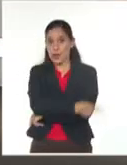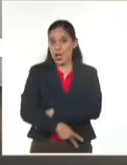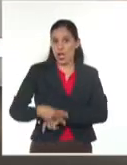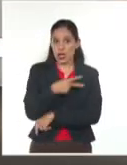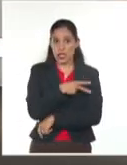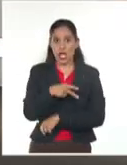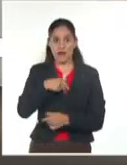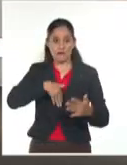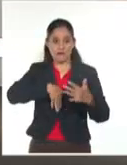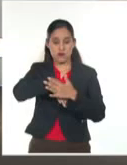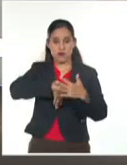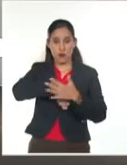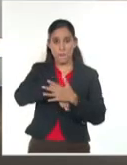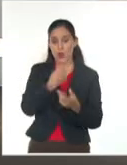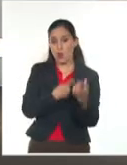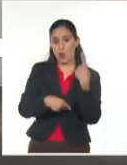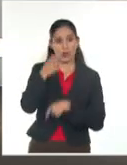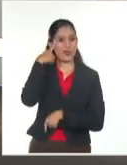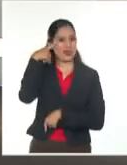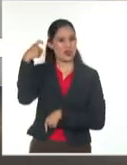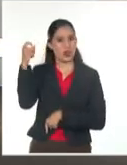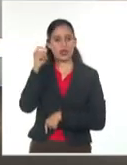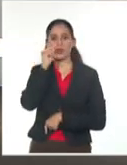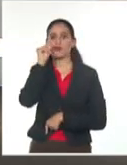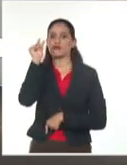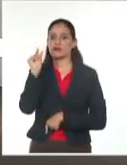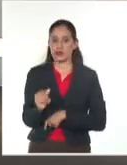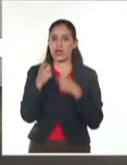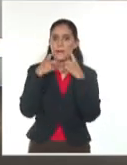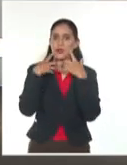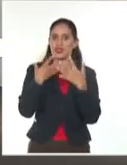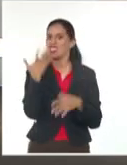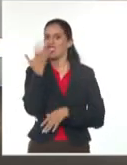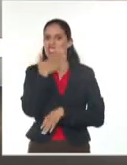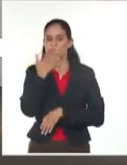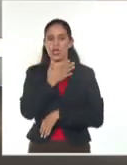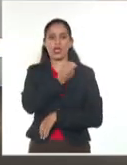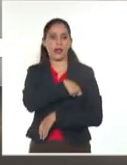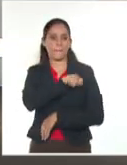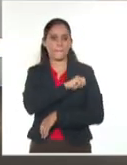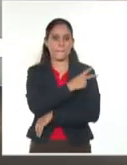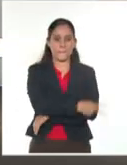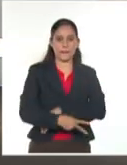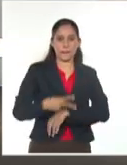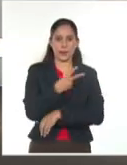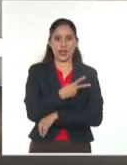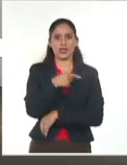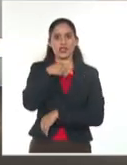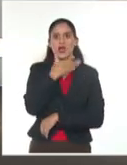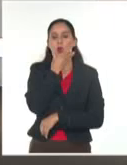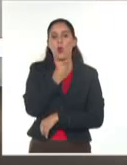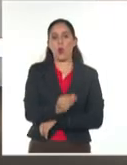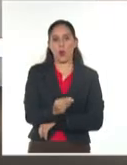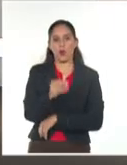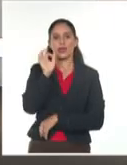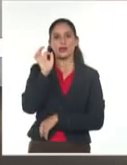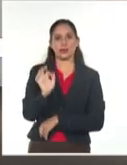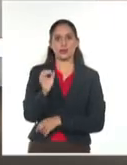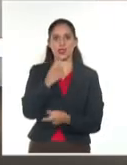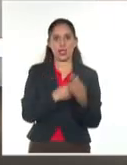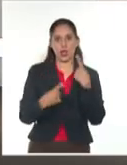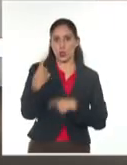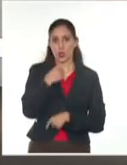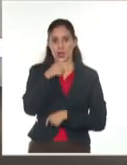los planteles que sueña con alcanzar un buen resultado es España y para ello dispone de una joven figura, Lamine Yamal, quien solo